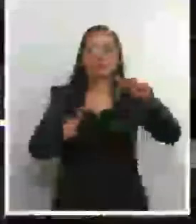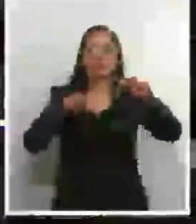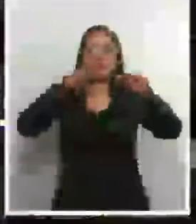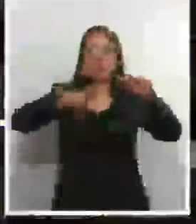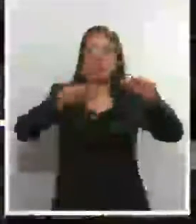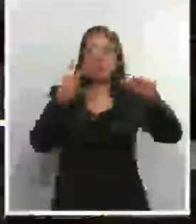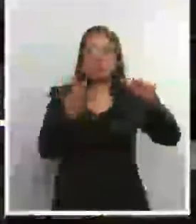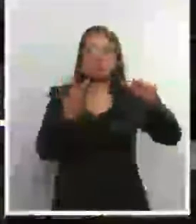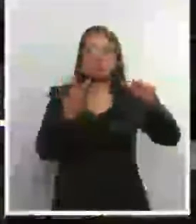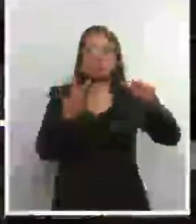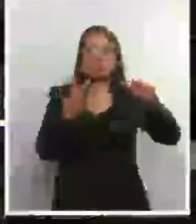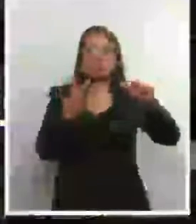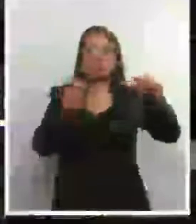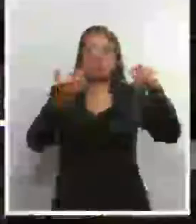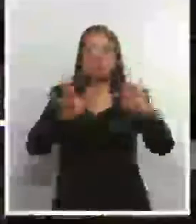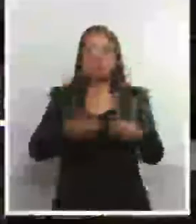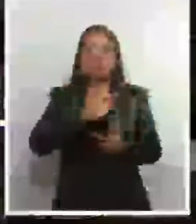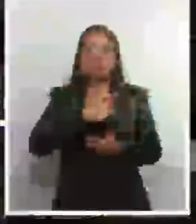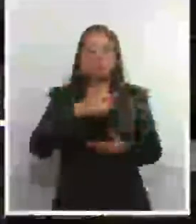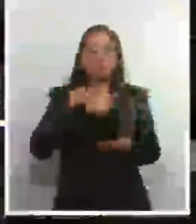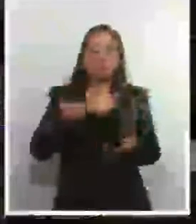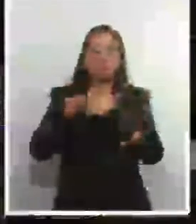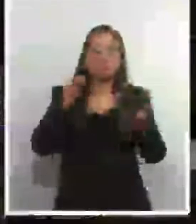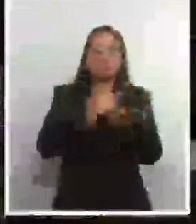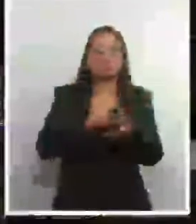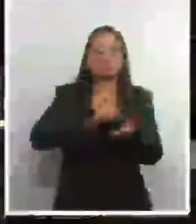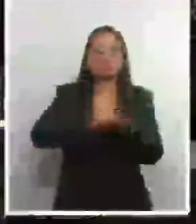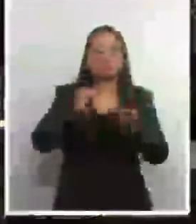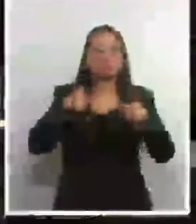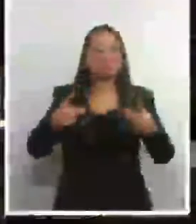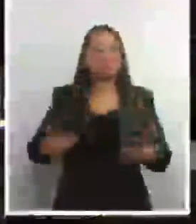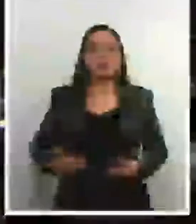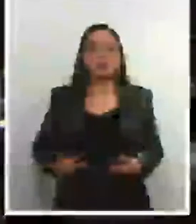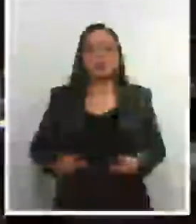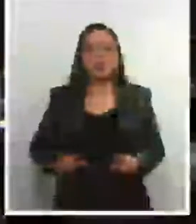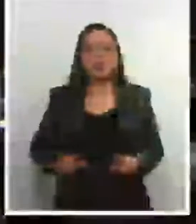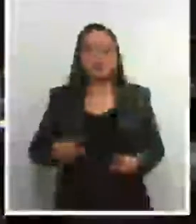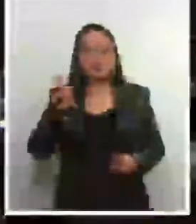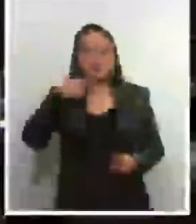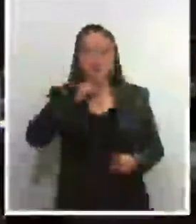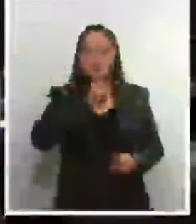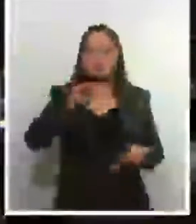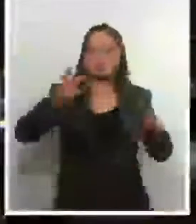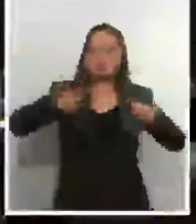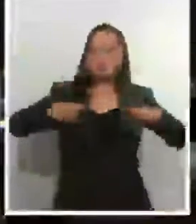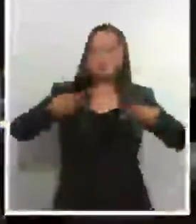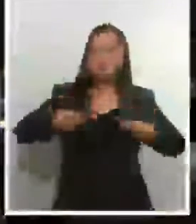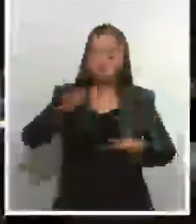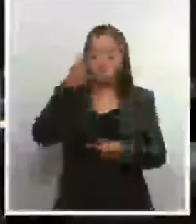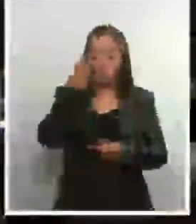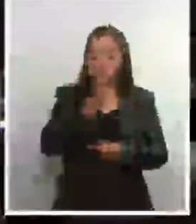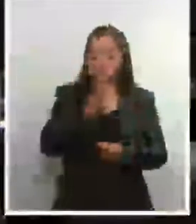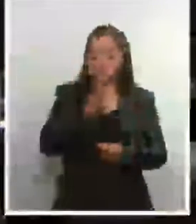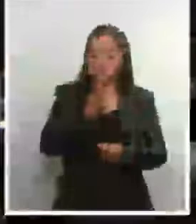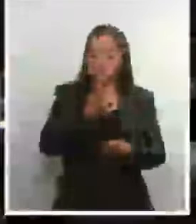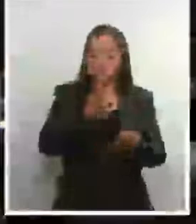ese numeral 2 debió haber sido los derechos humanos de todas las personas y recorrer